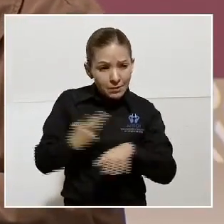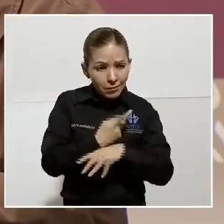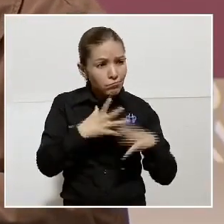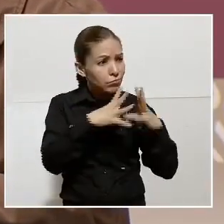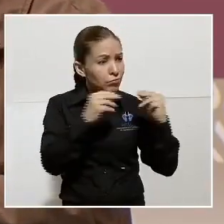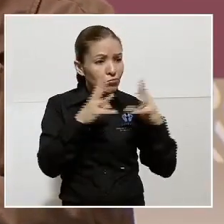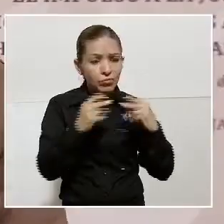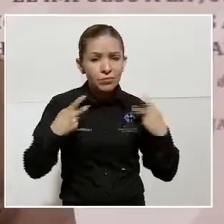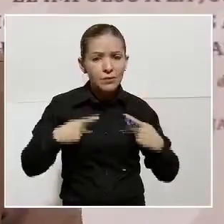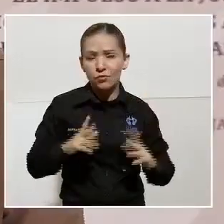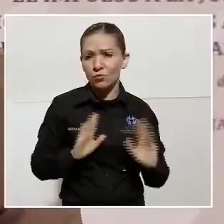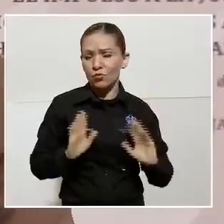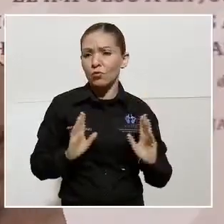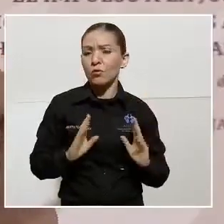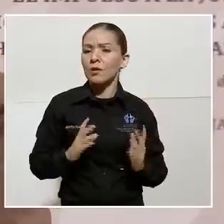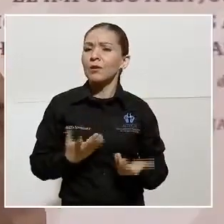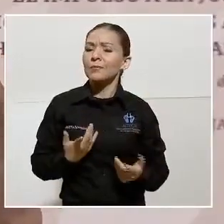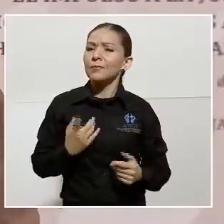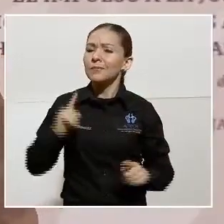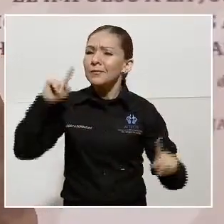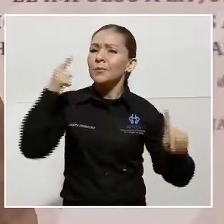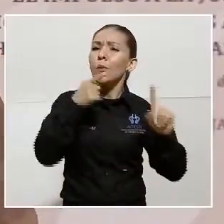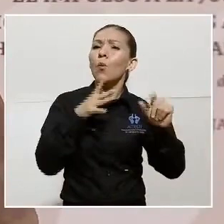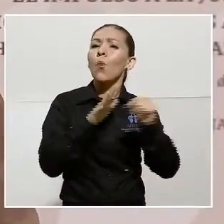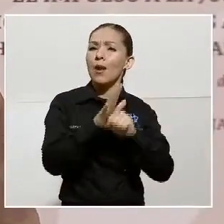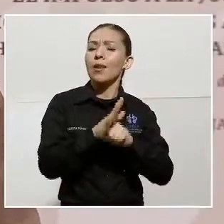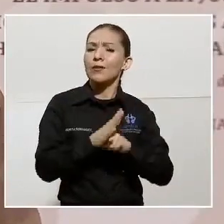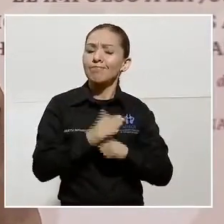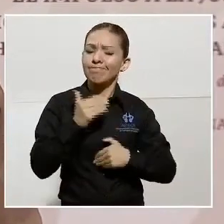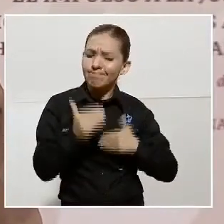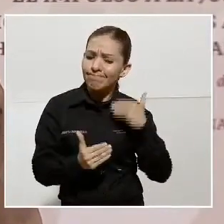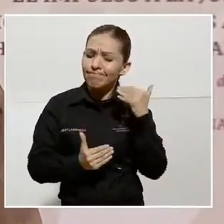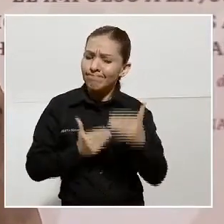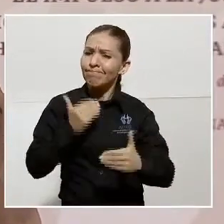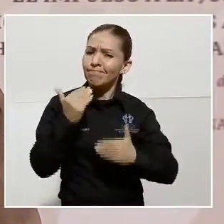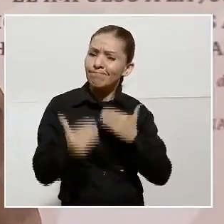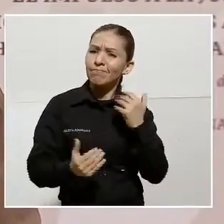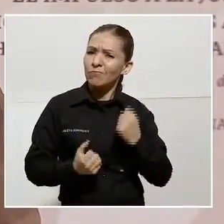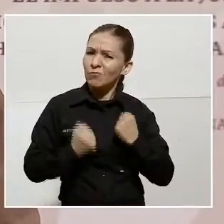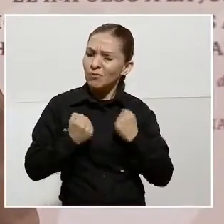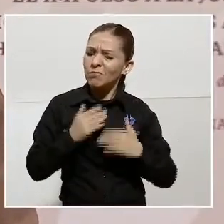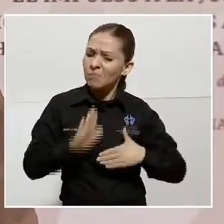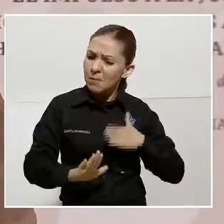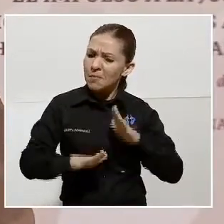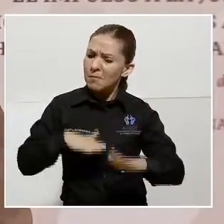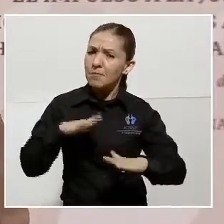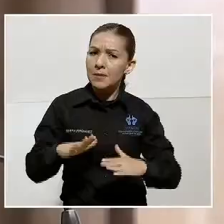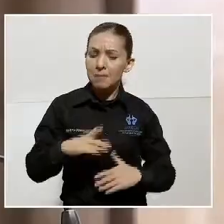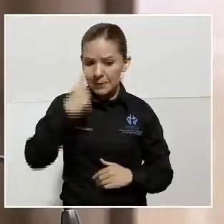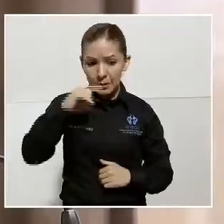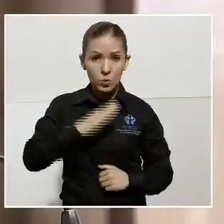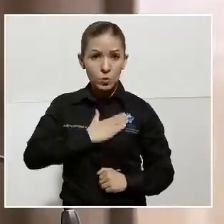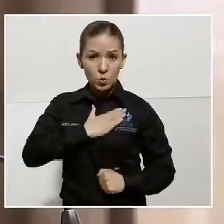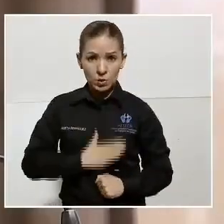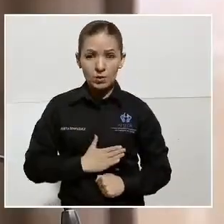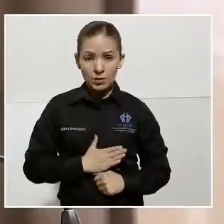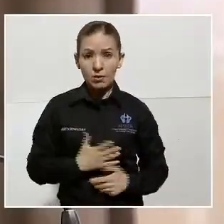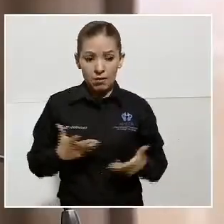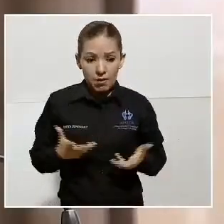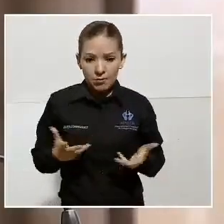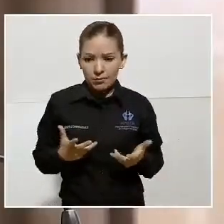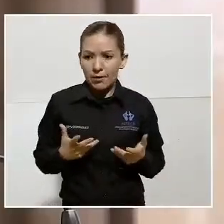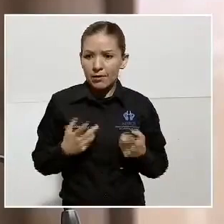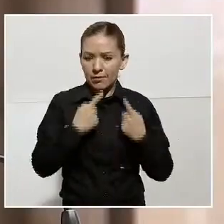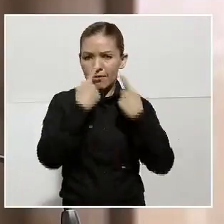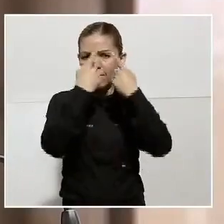Se trata de dar pasos firmes hacia la verdad y la justicia e iniciar diversos procesos